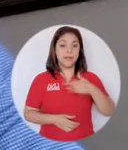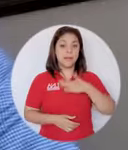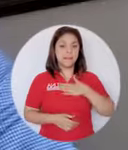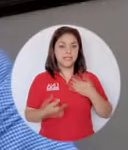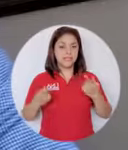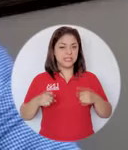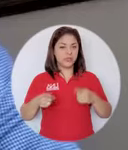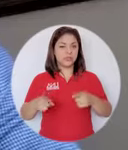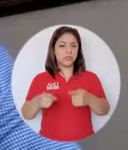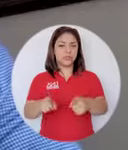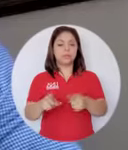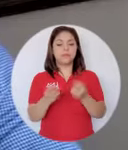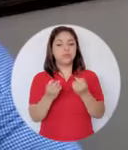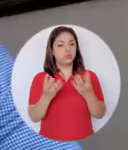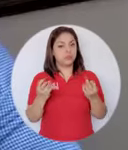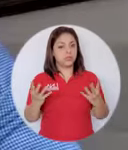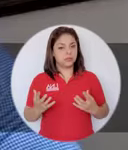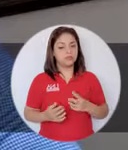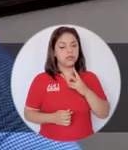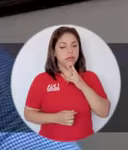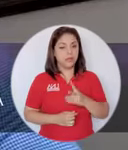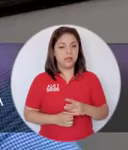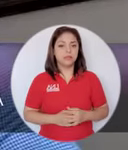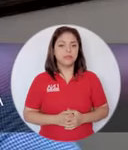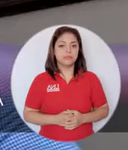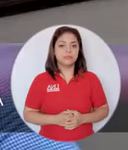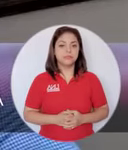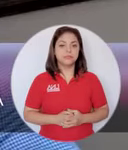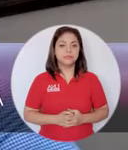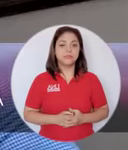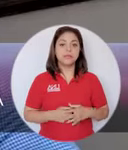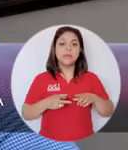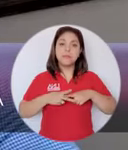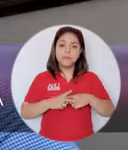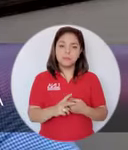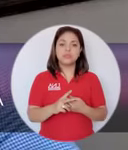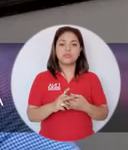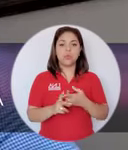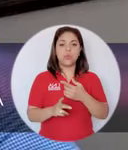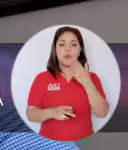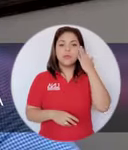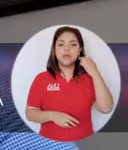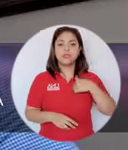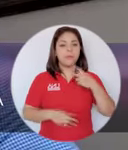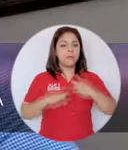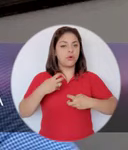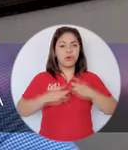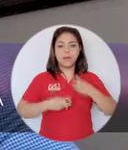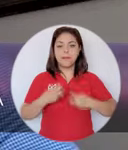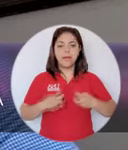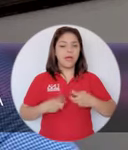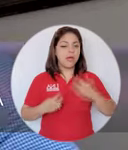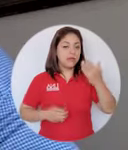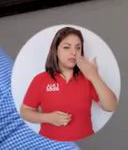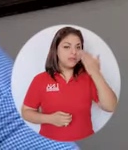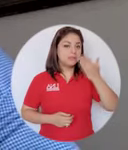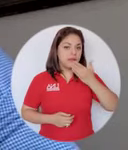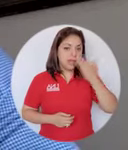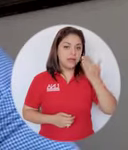Bueno, en cuanto a las secuelas, fueron múltiples en realidad. Iniciamos con los problemas